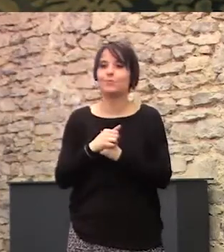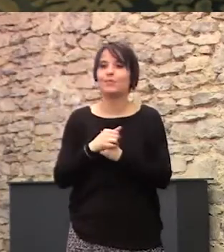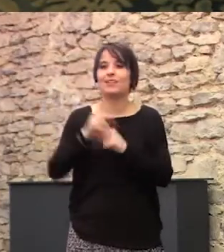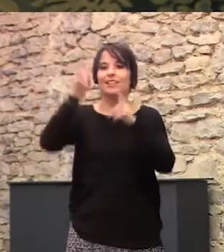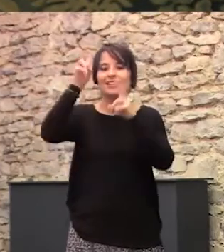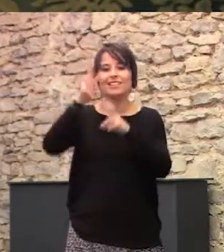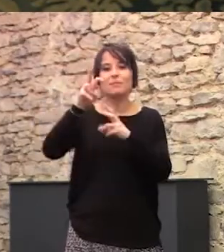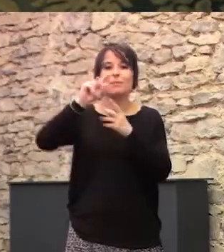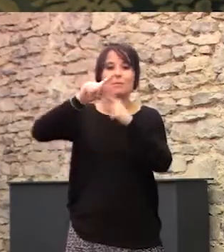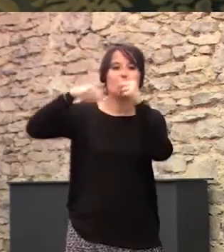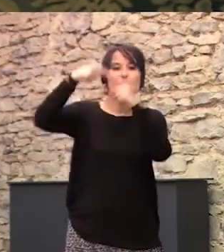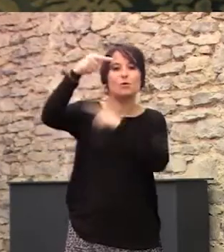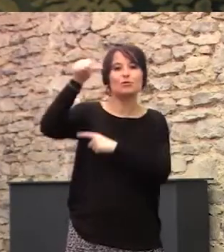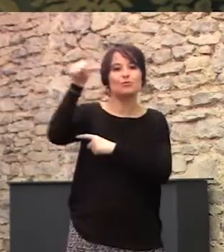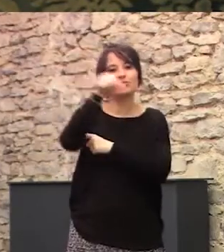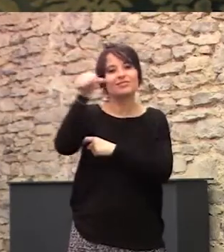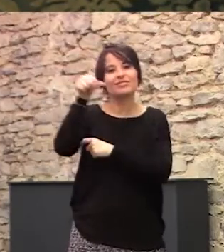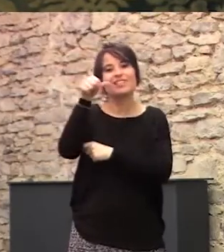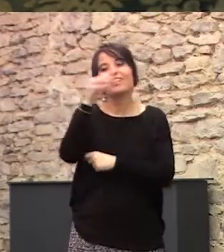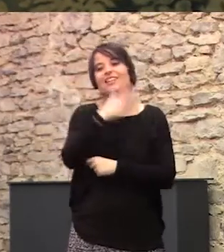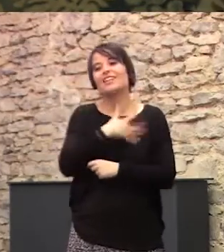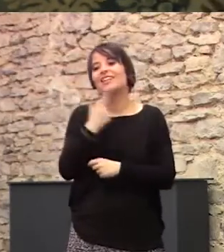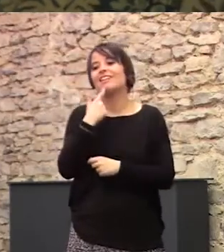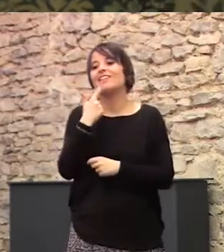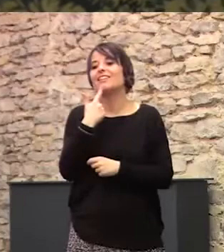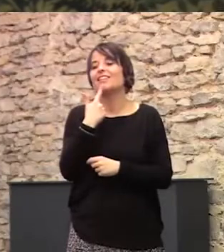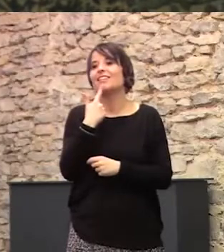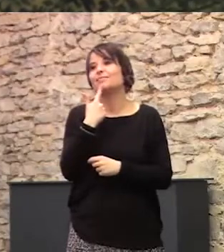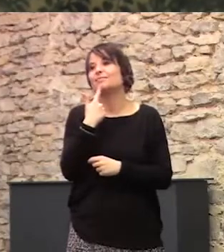en este contexto no se refiere tanto a